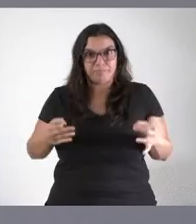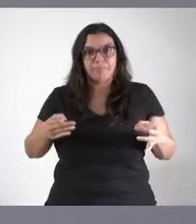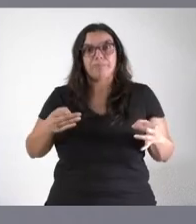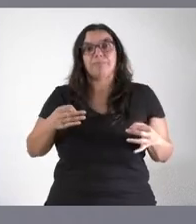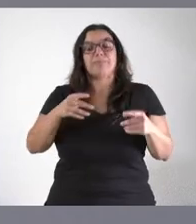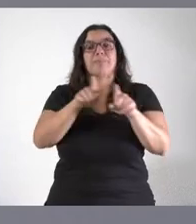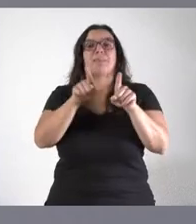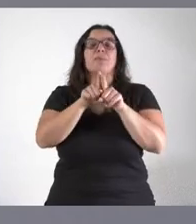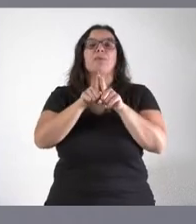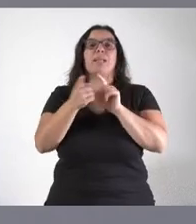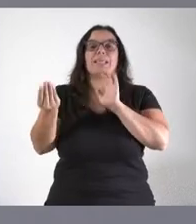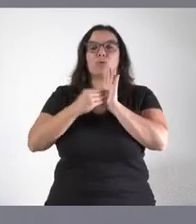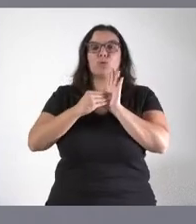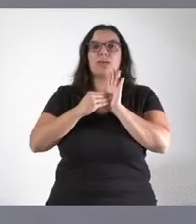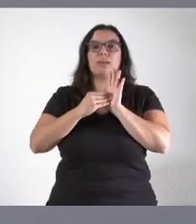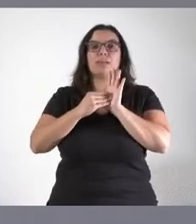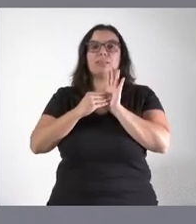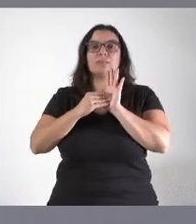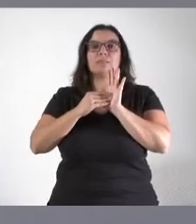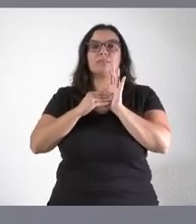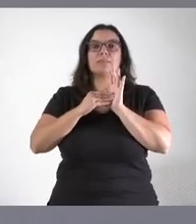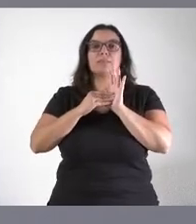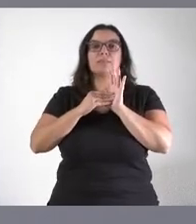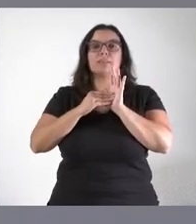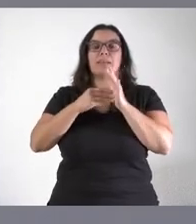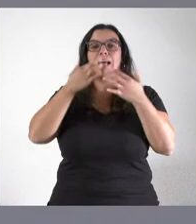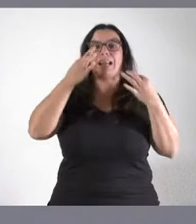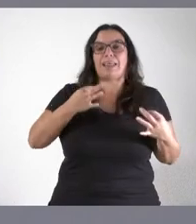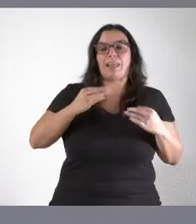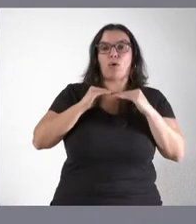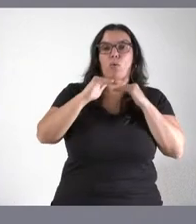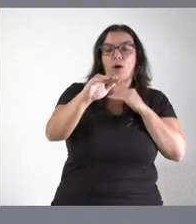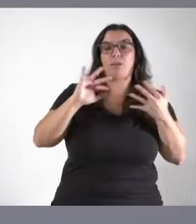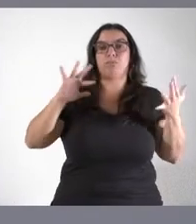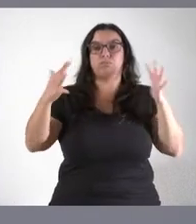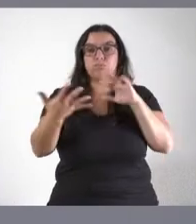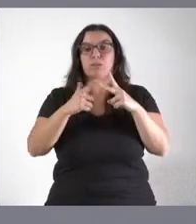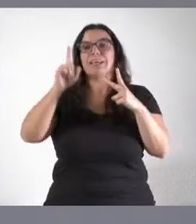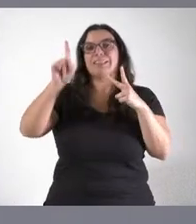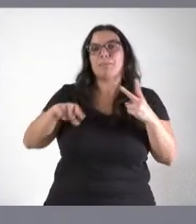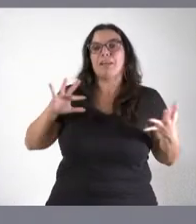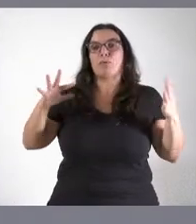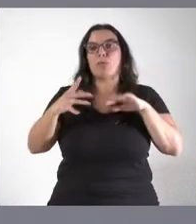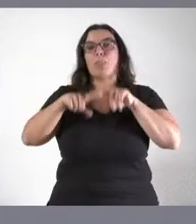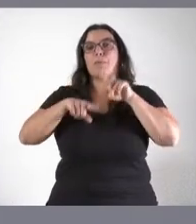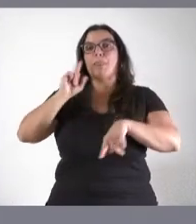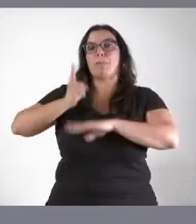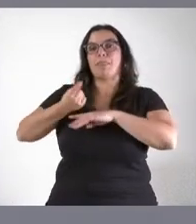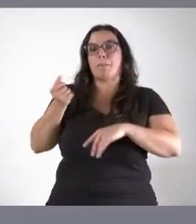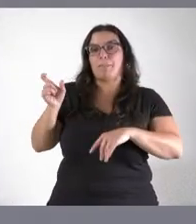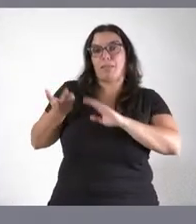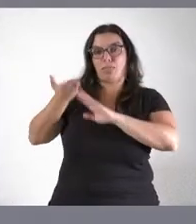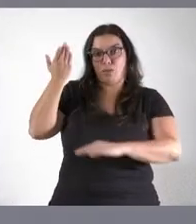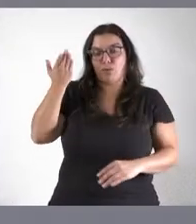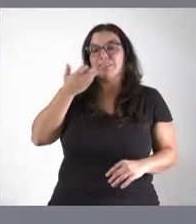No solamente la evolución en términos reales O constantes sino la evolución teniendo en cuenta la inflación como estamos